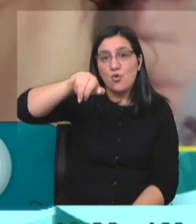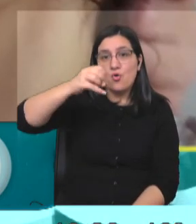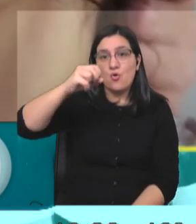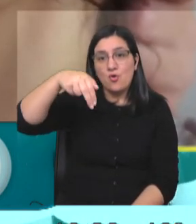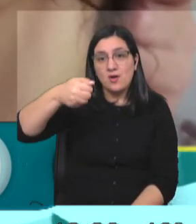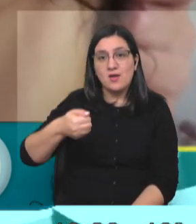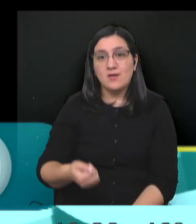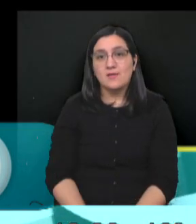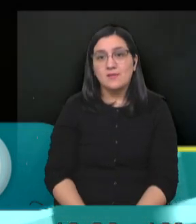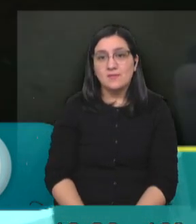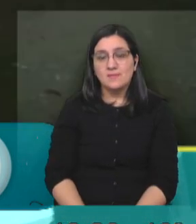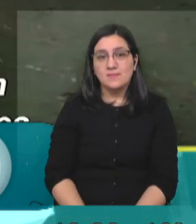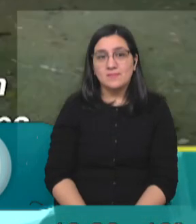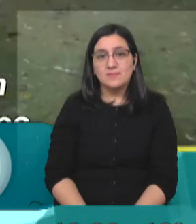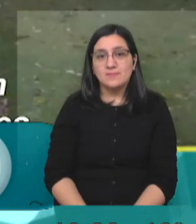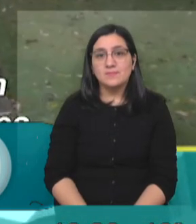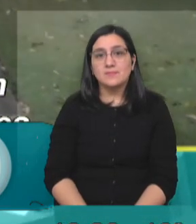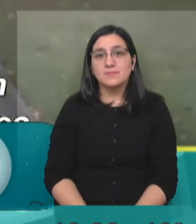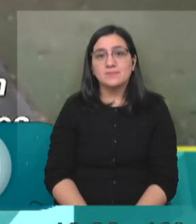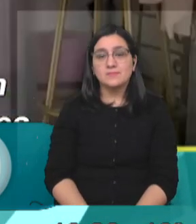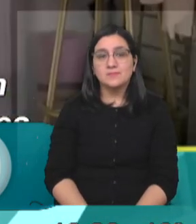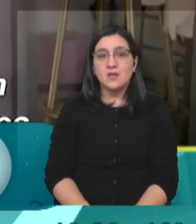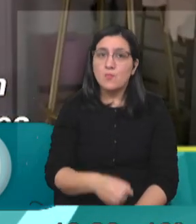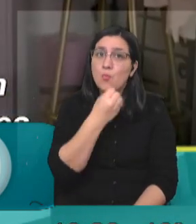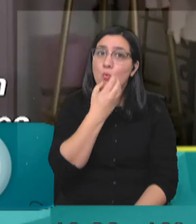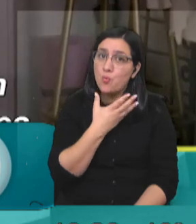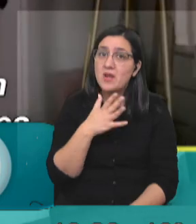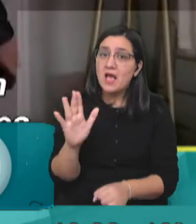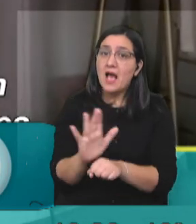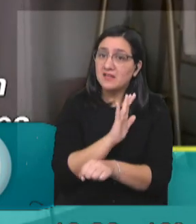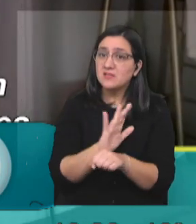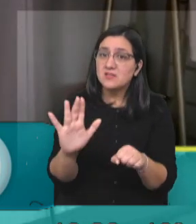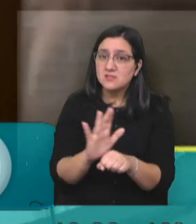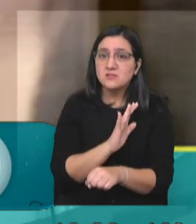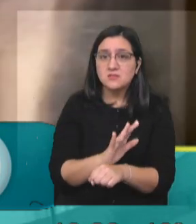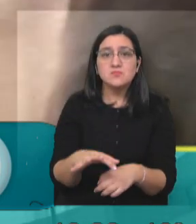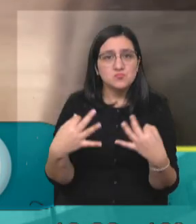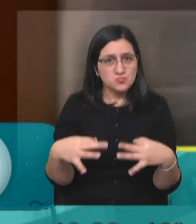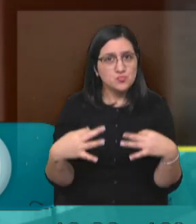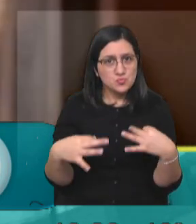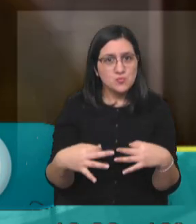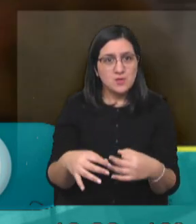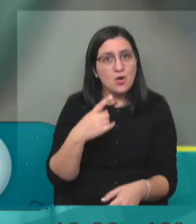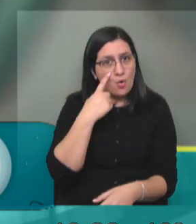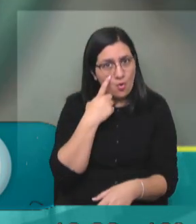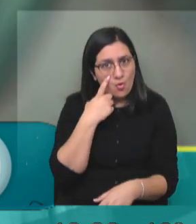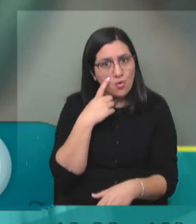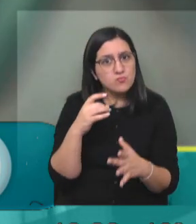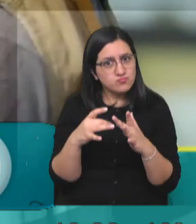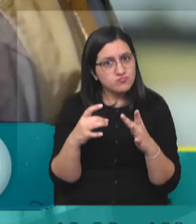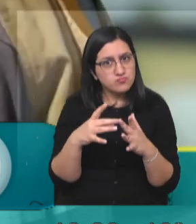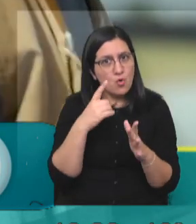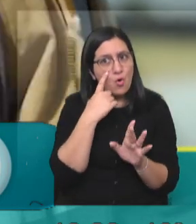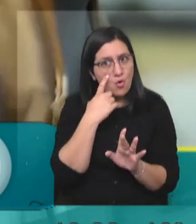haber concebido a este ser. Este, muy buena actriz. Muy buena actriz. Ojo este, con esta